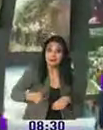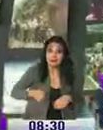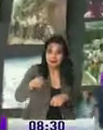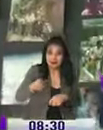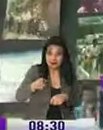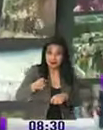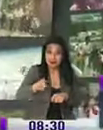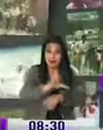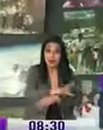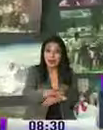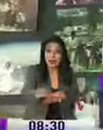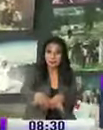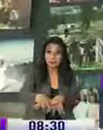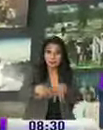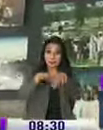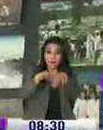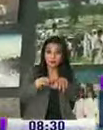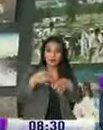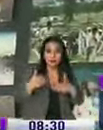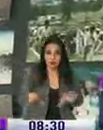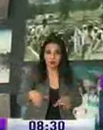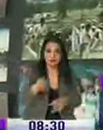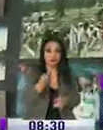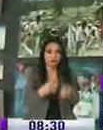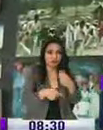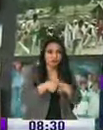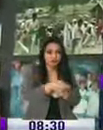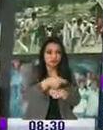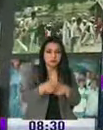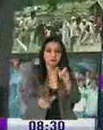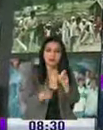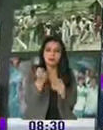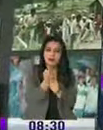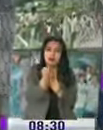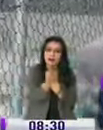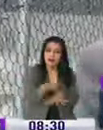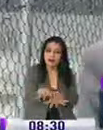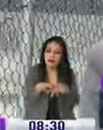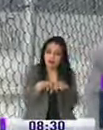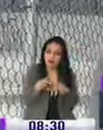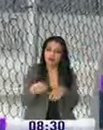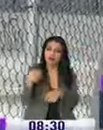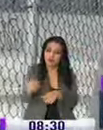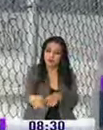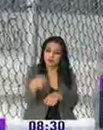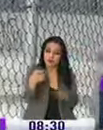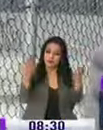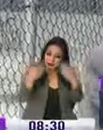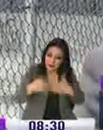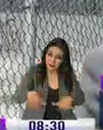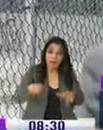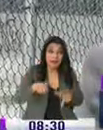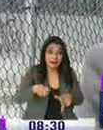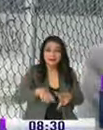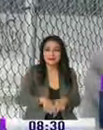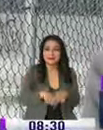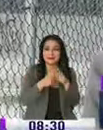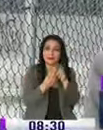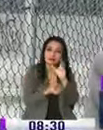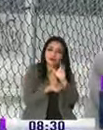nos decidieron ya de liquidar a los jornaleros que era. ¿Ya? Entonces, de ahí se formó el barrio